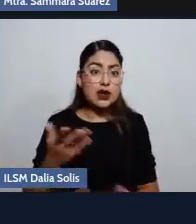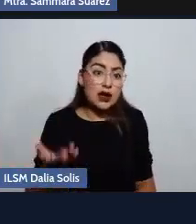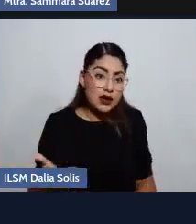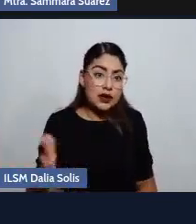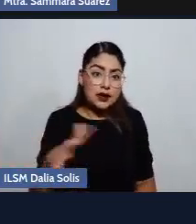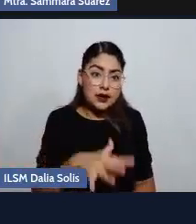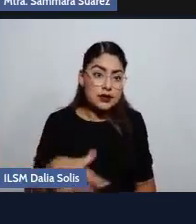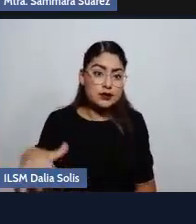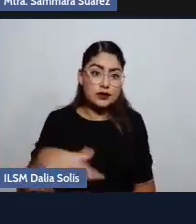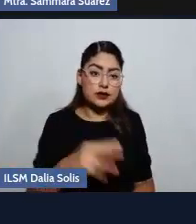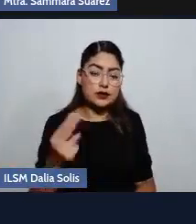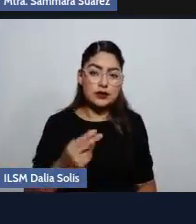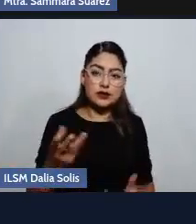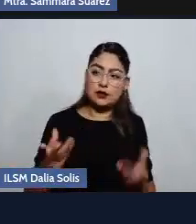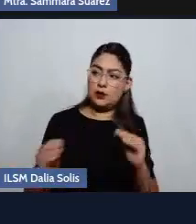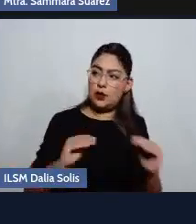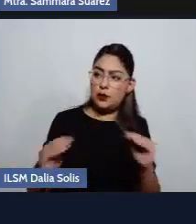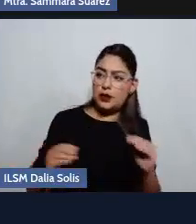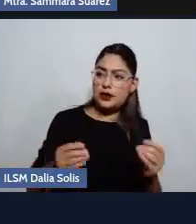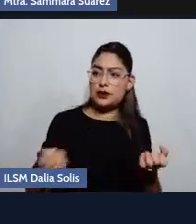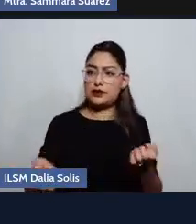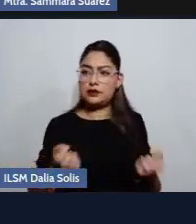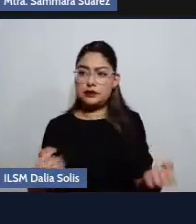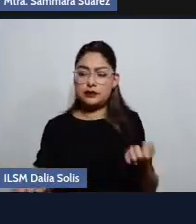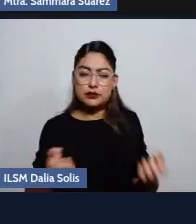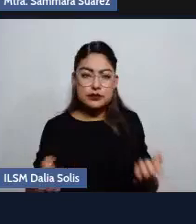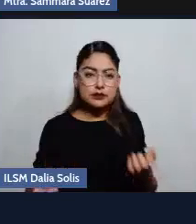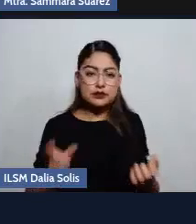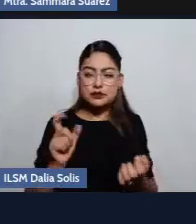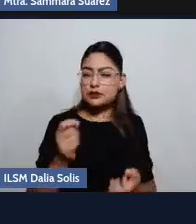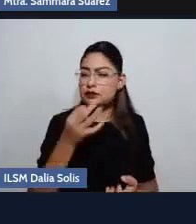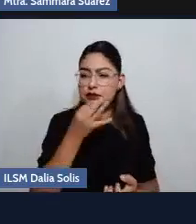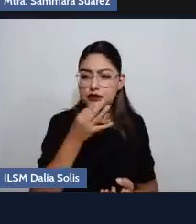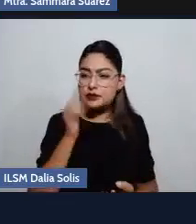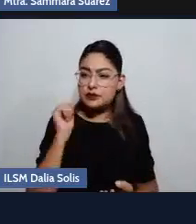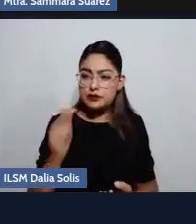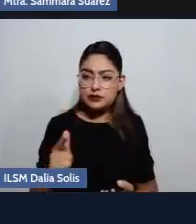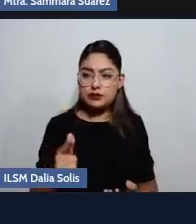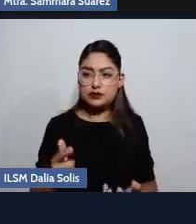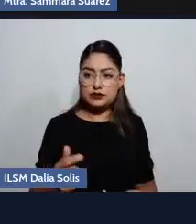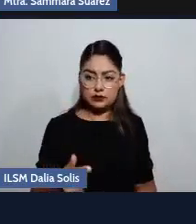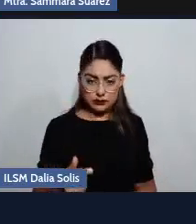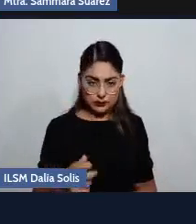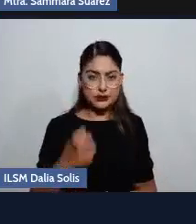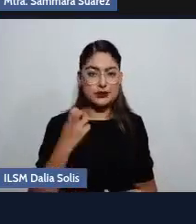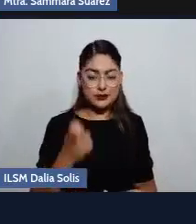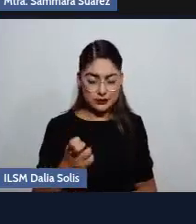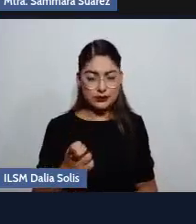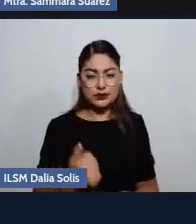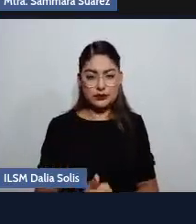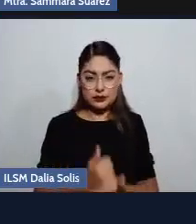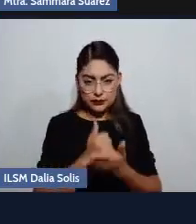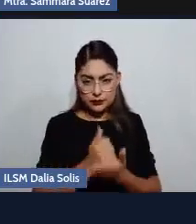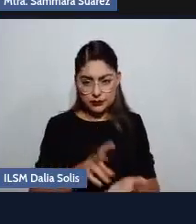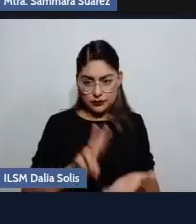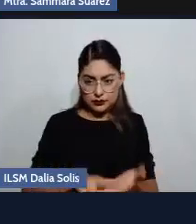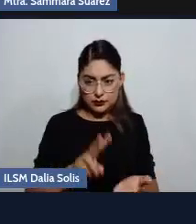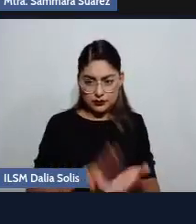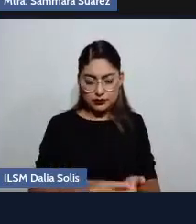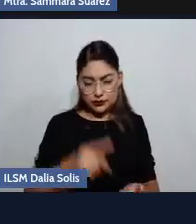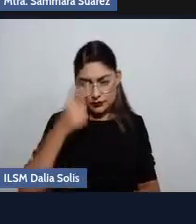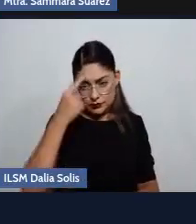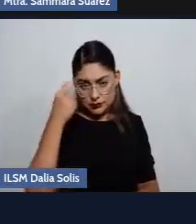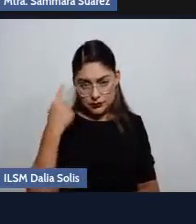activación física, unos 20 minutos por lo menos, o sea, todo eso se busca desde la mirada de la